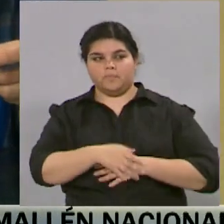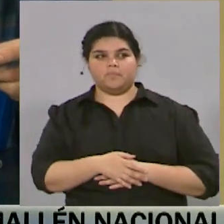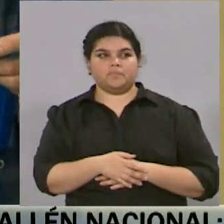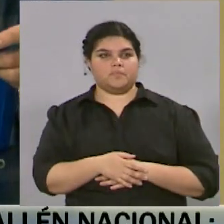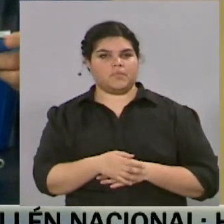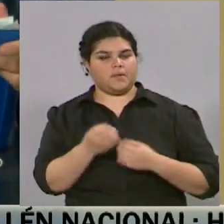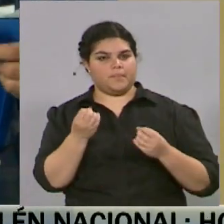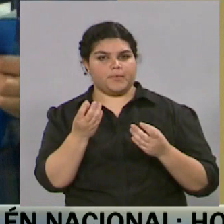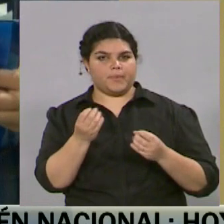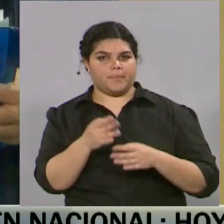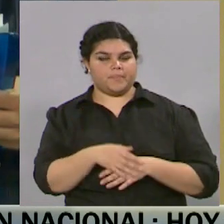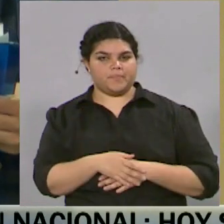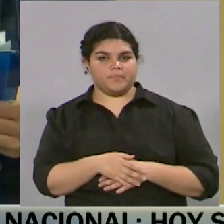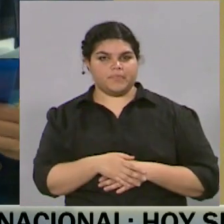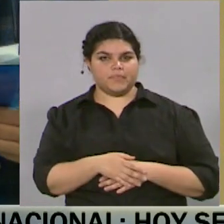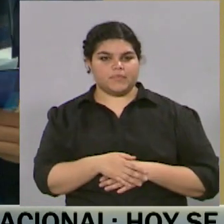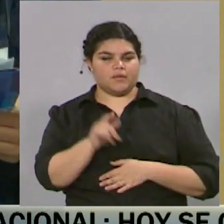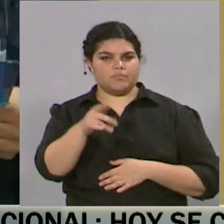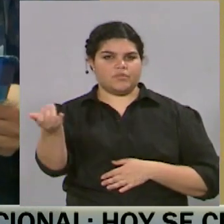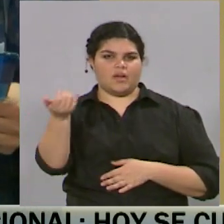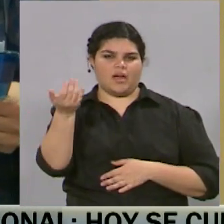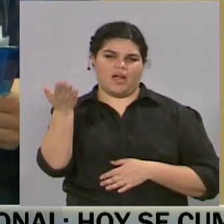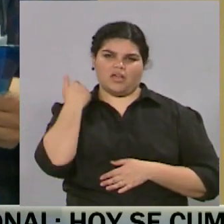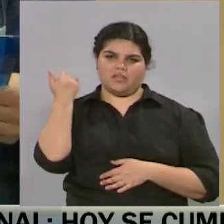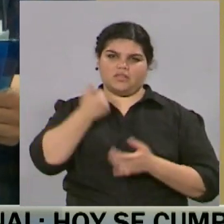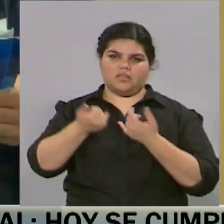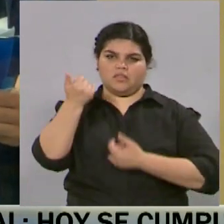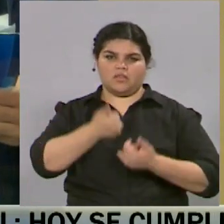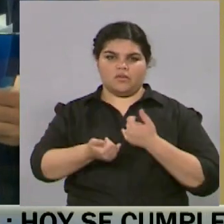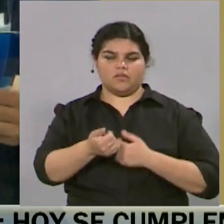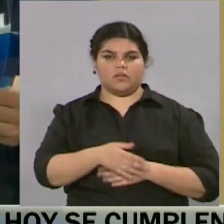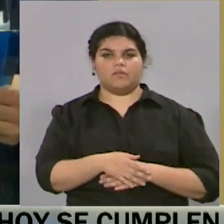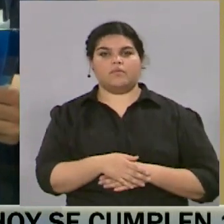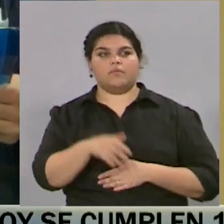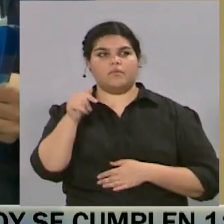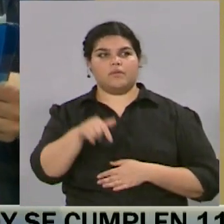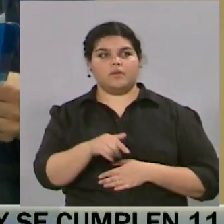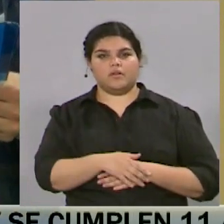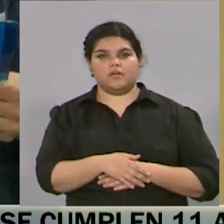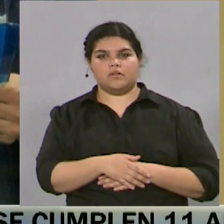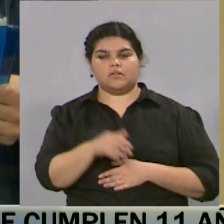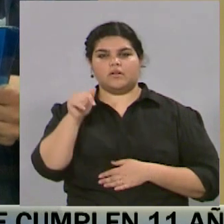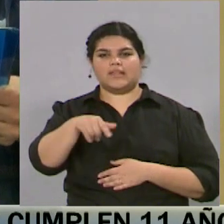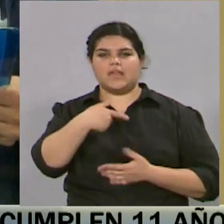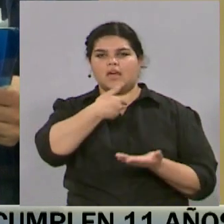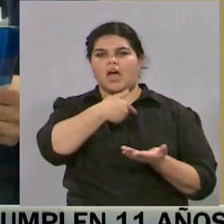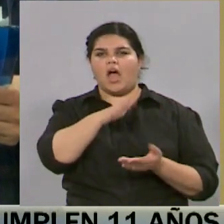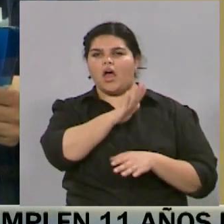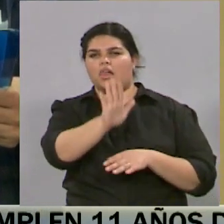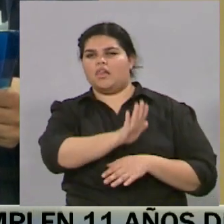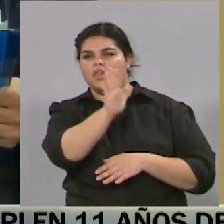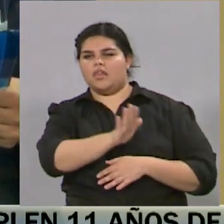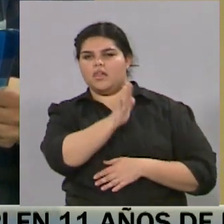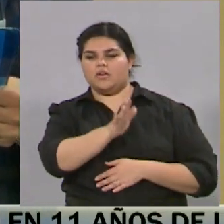Con respecto, te lo comentaba recién fuera de piso, al cupo laboral trans, que también es una cosa que se viene discutiendo y un tema que